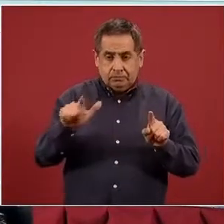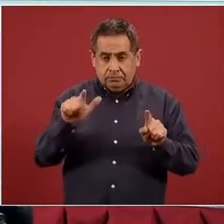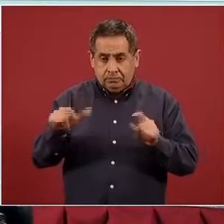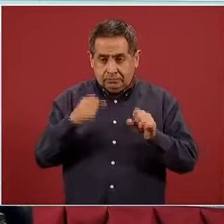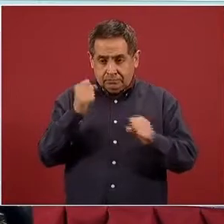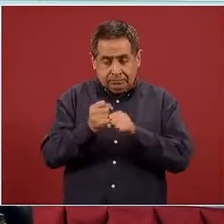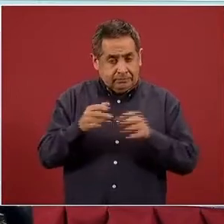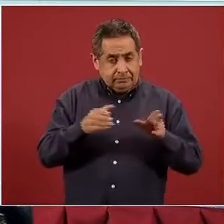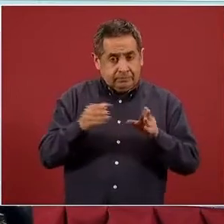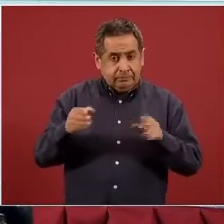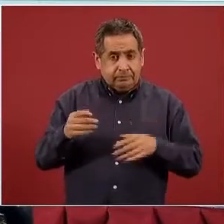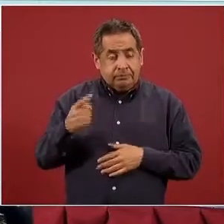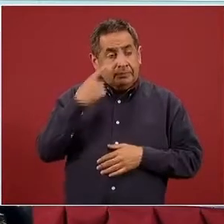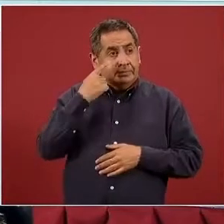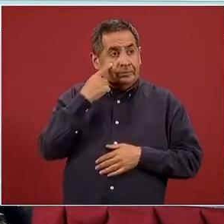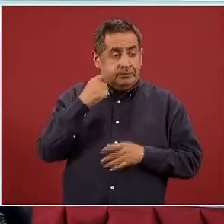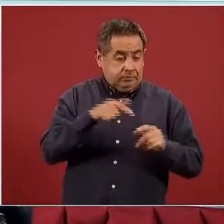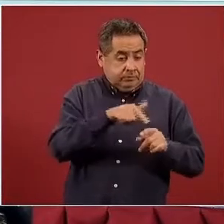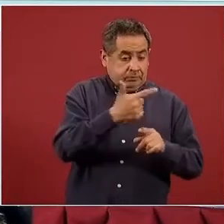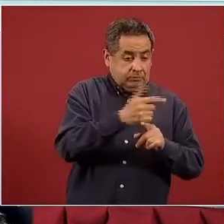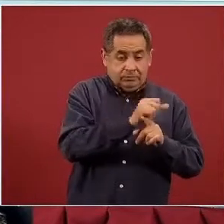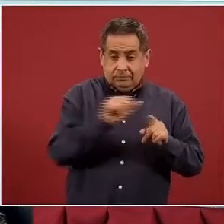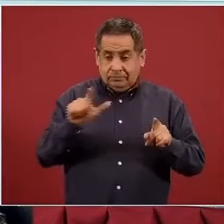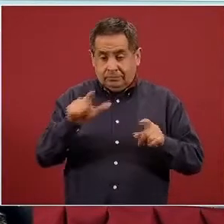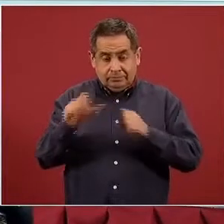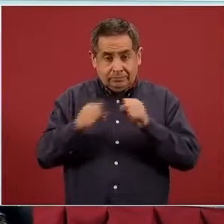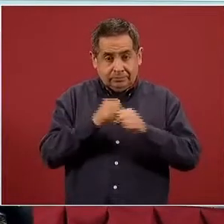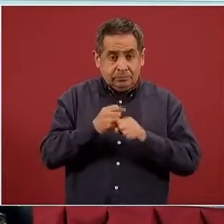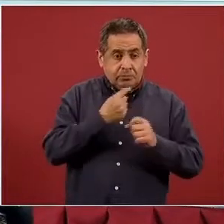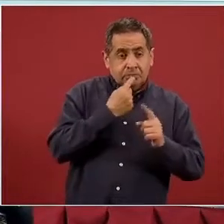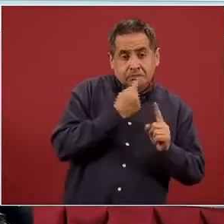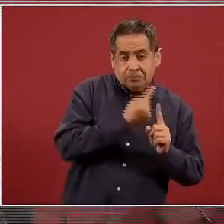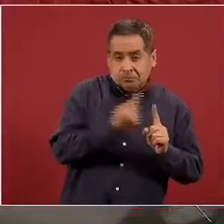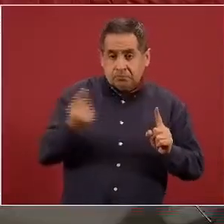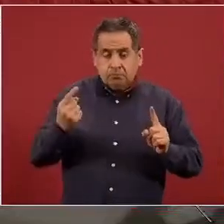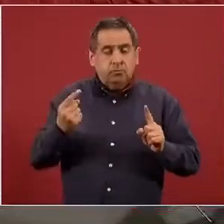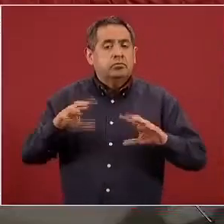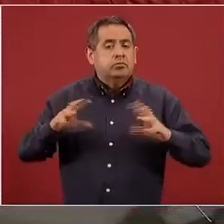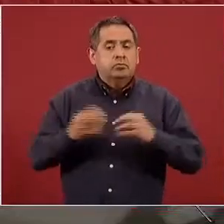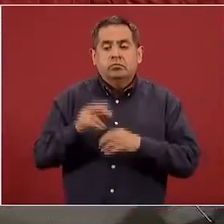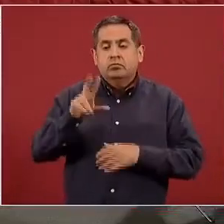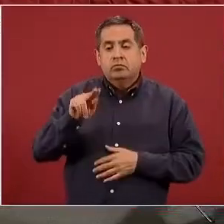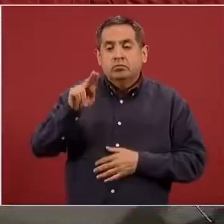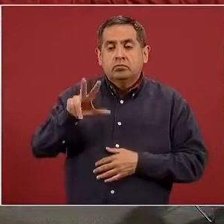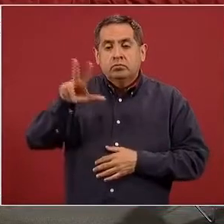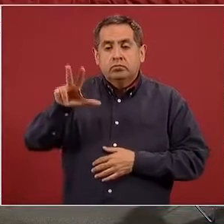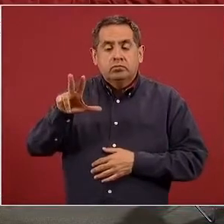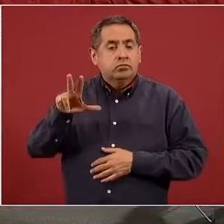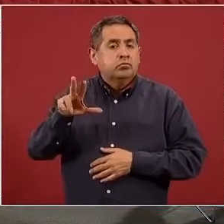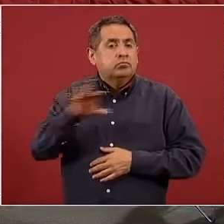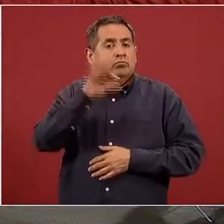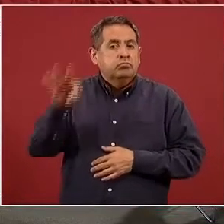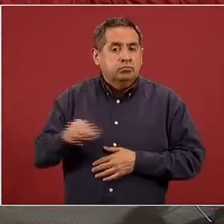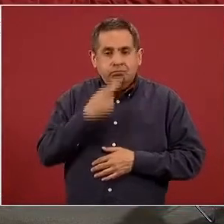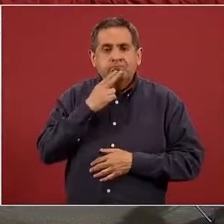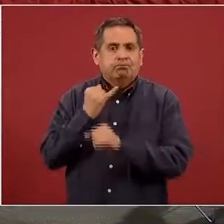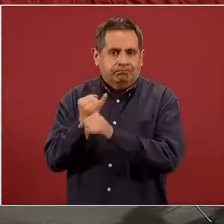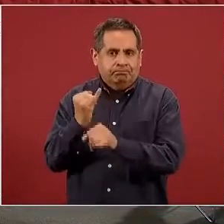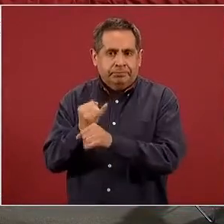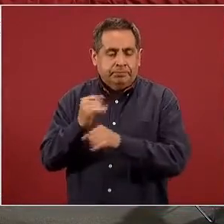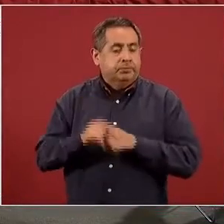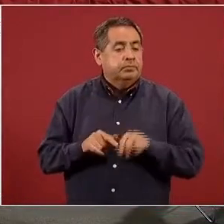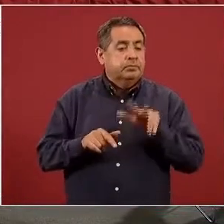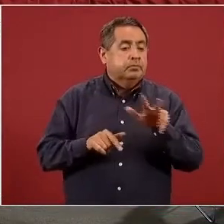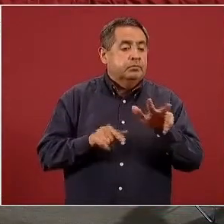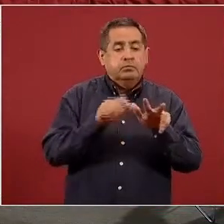del 100% del 12 a 17 años de personas, de niños, el 88% utiliza Internet. Y de 18 a